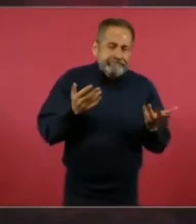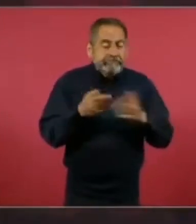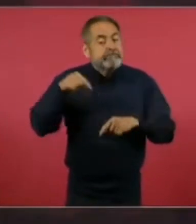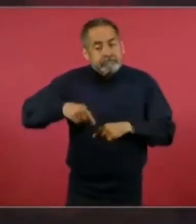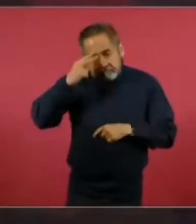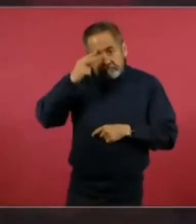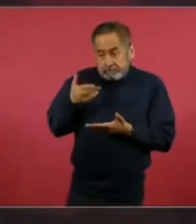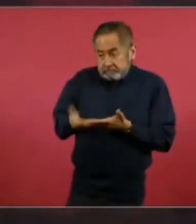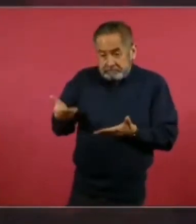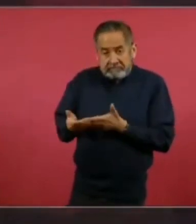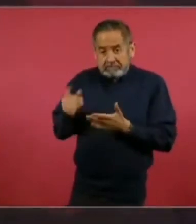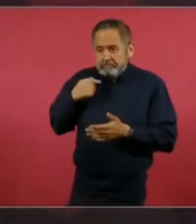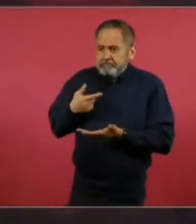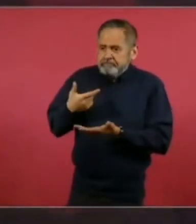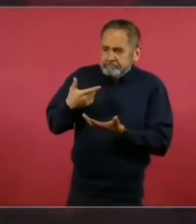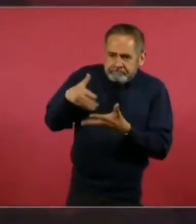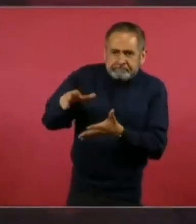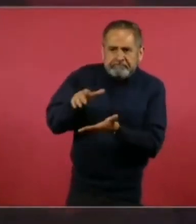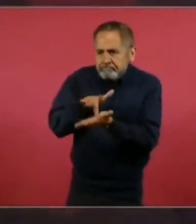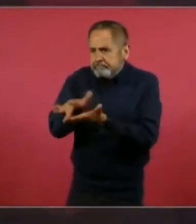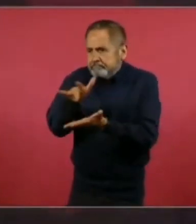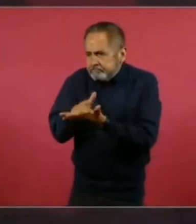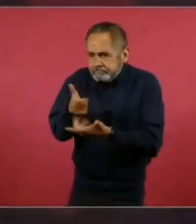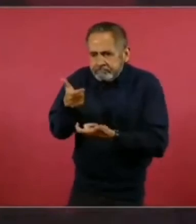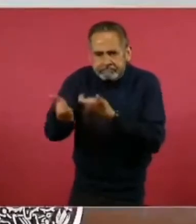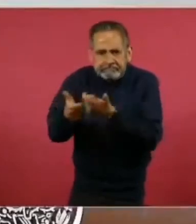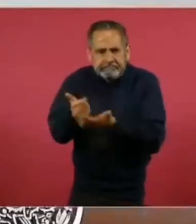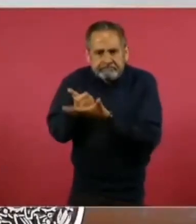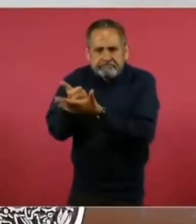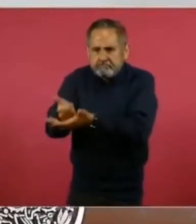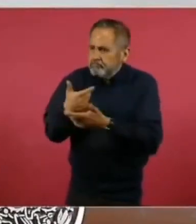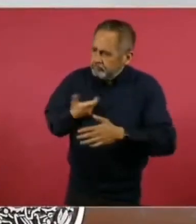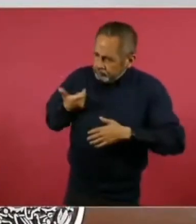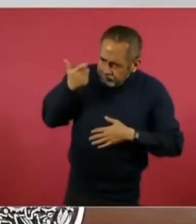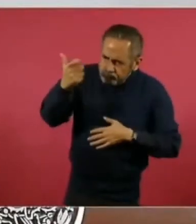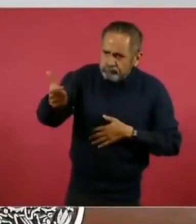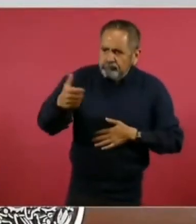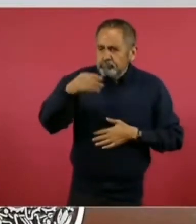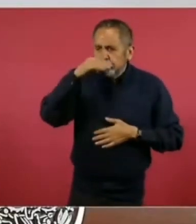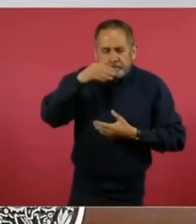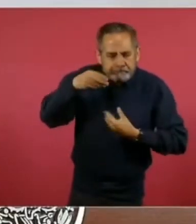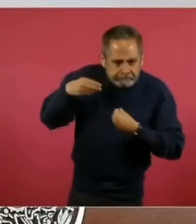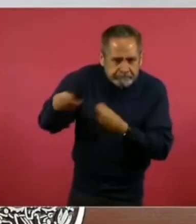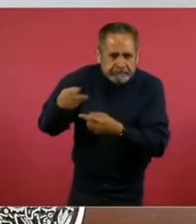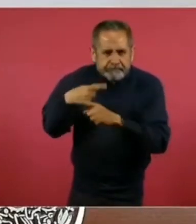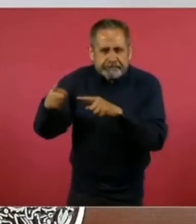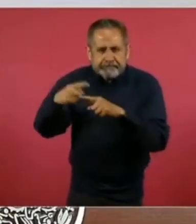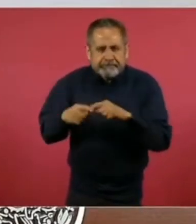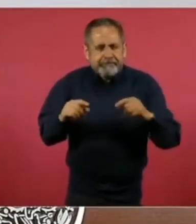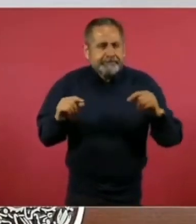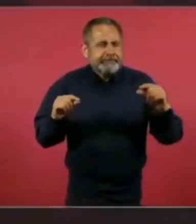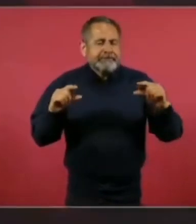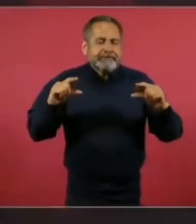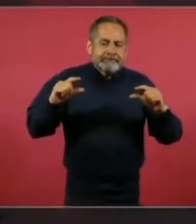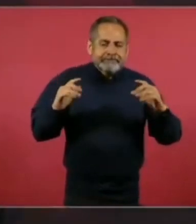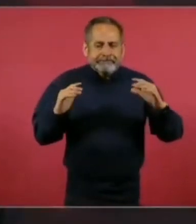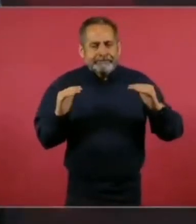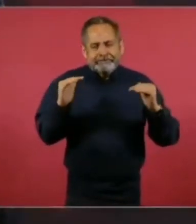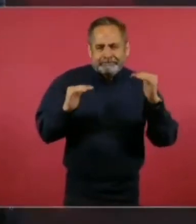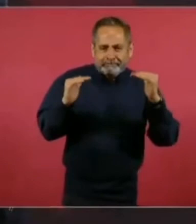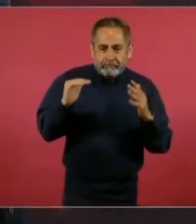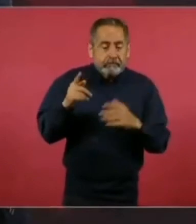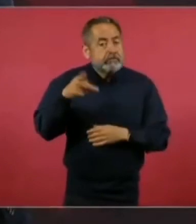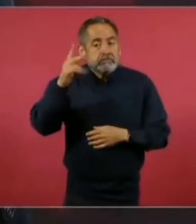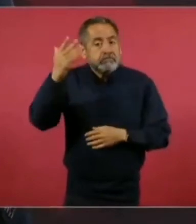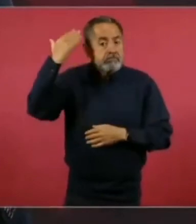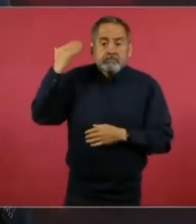manera gratuita los fertilizantes a pequeños productores, pero en general no había apoyo,